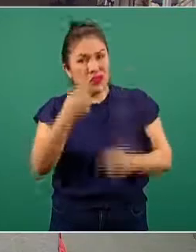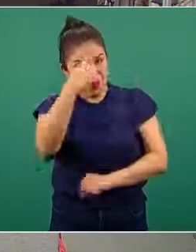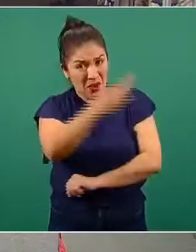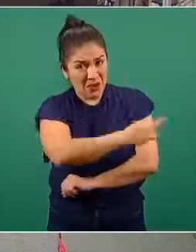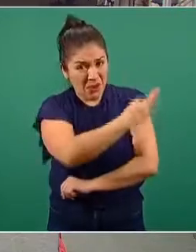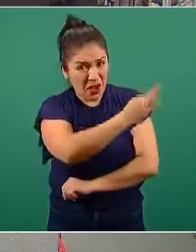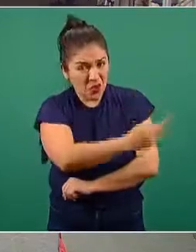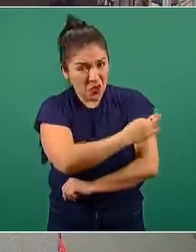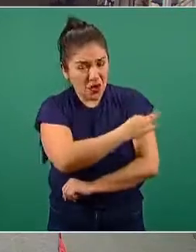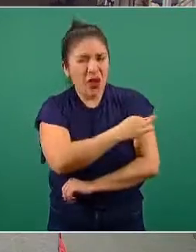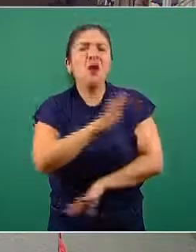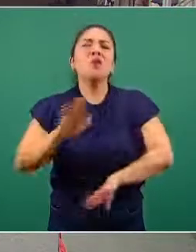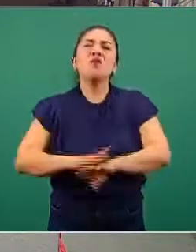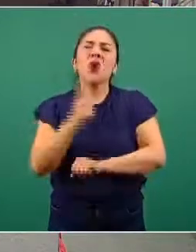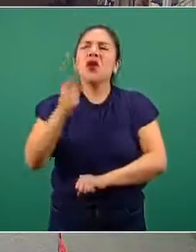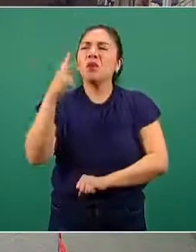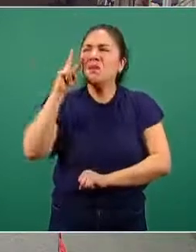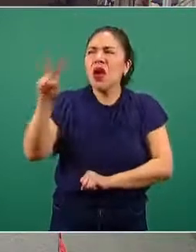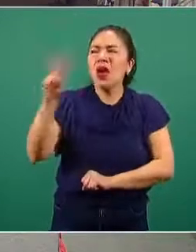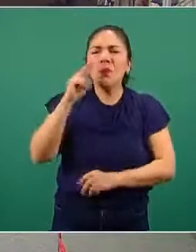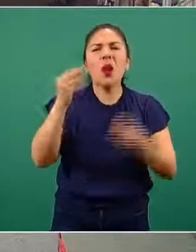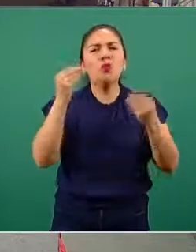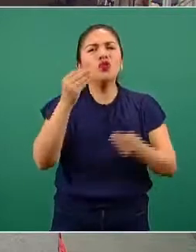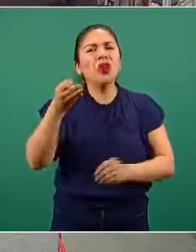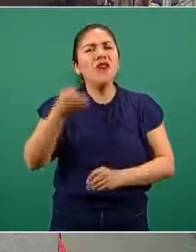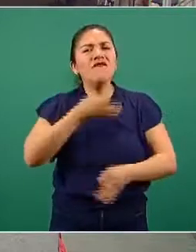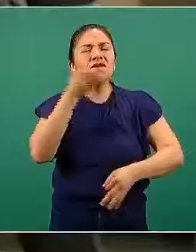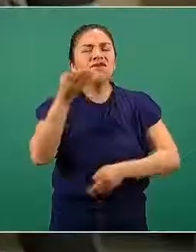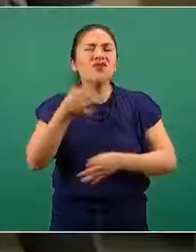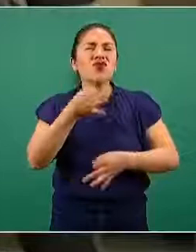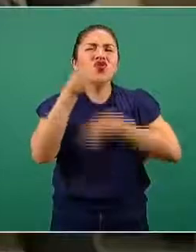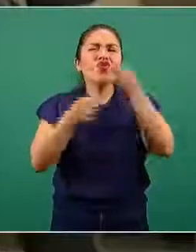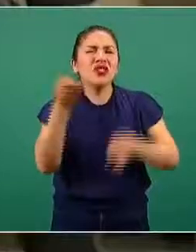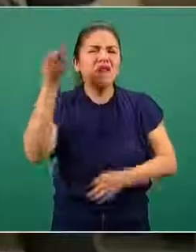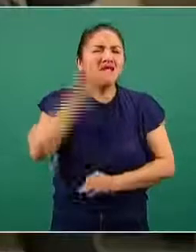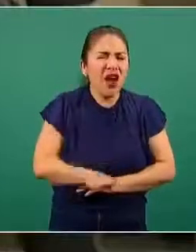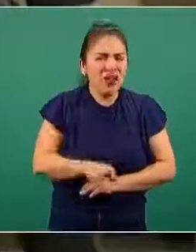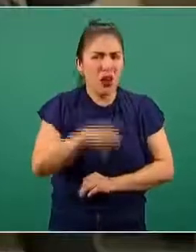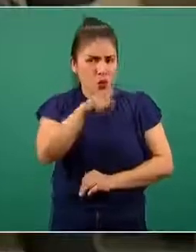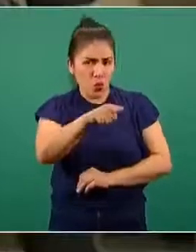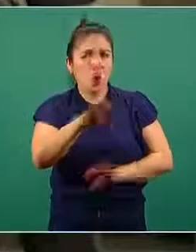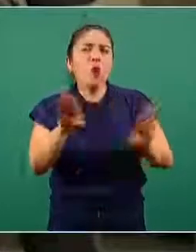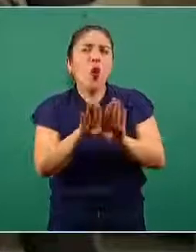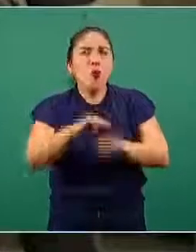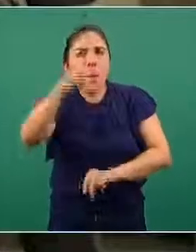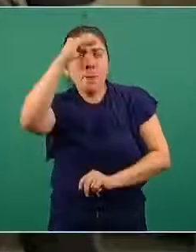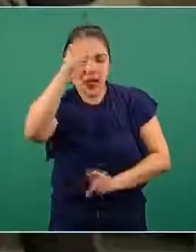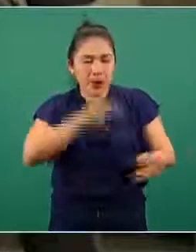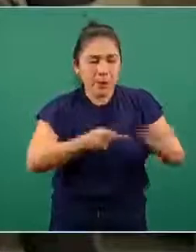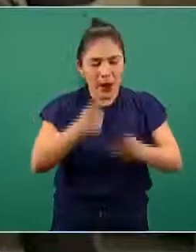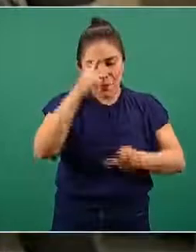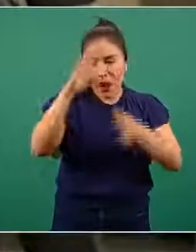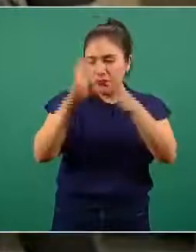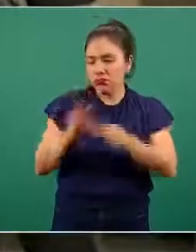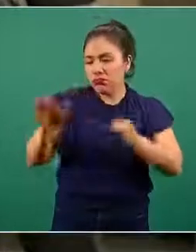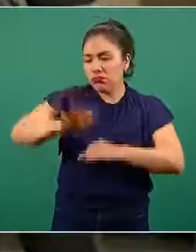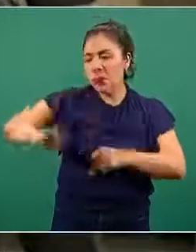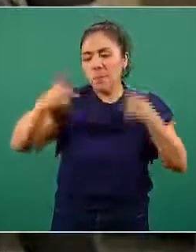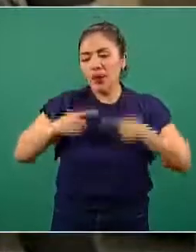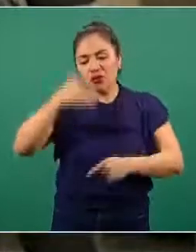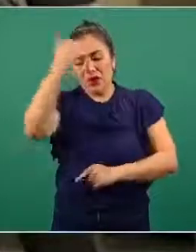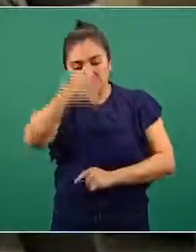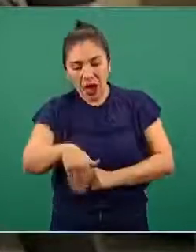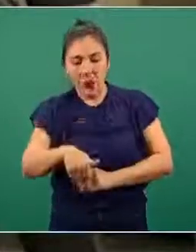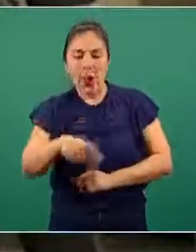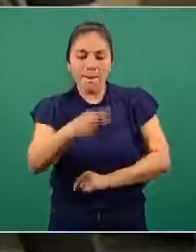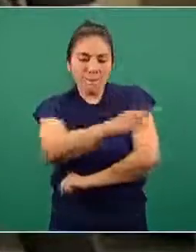mucho influenciado por las fake news. Preguntarle si ustedes tienen algún tipo de plan para explicar a las personas los beneficios de la vacunación o